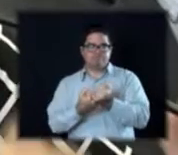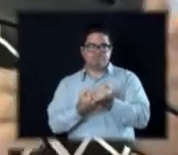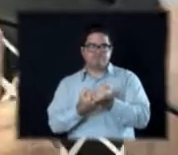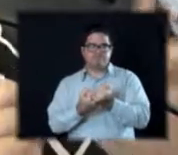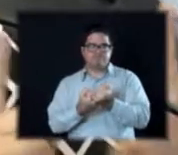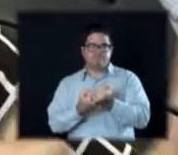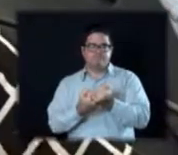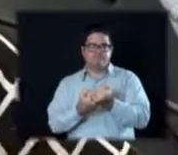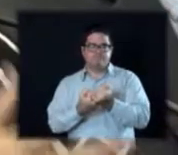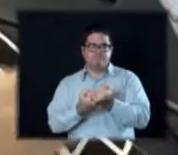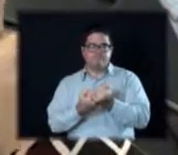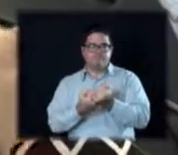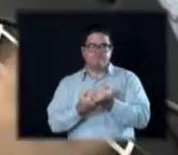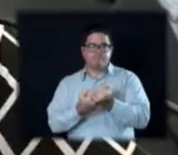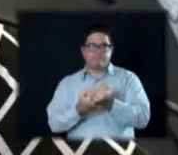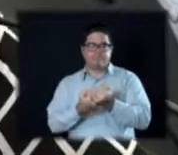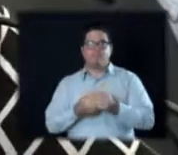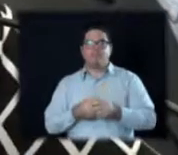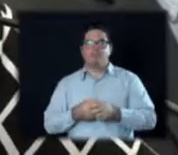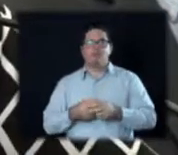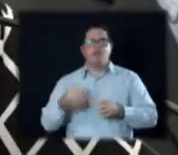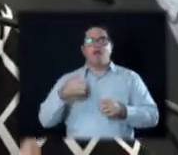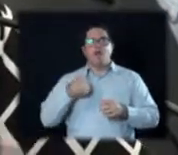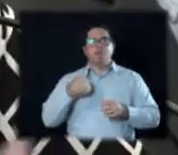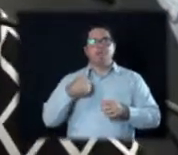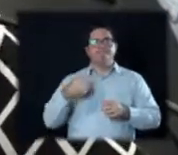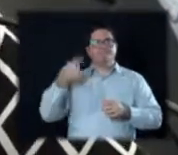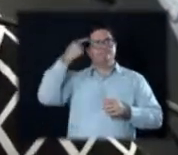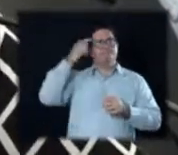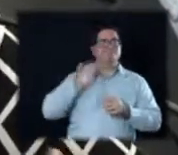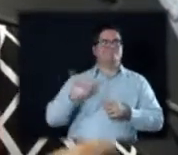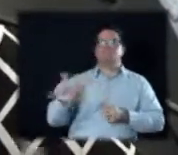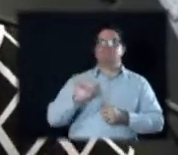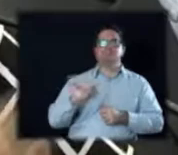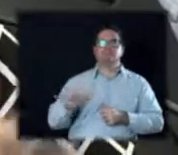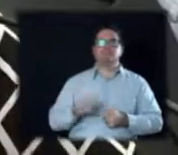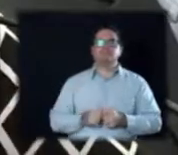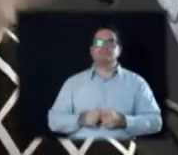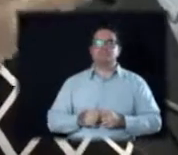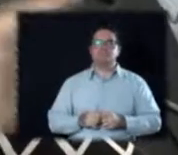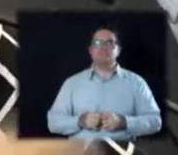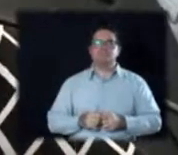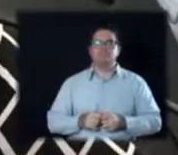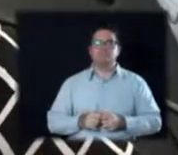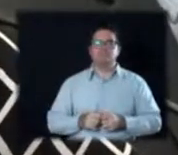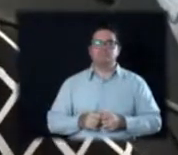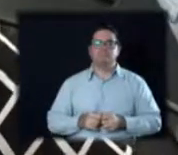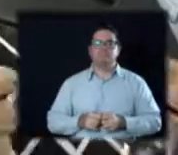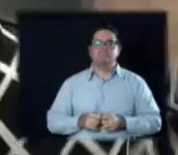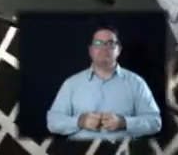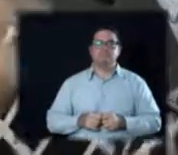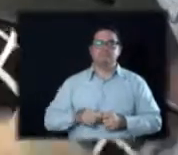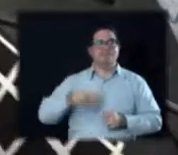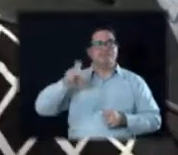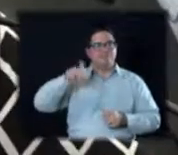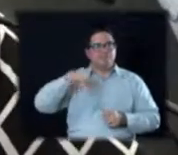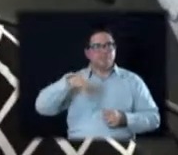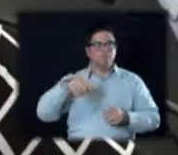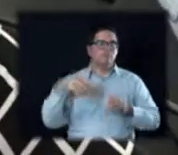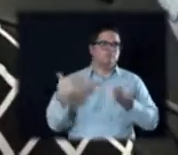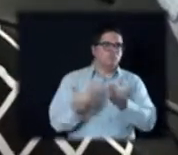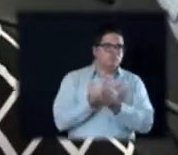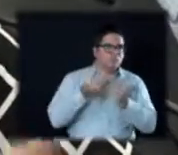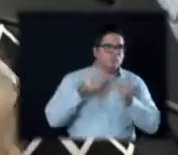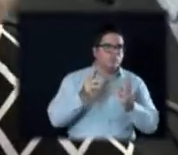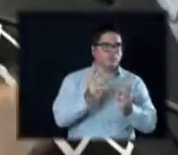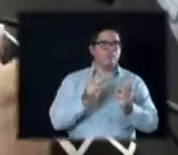letra actual y cambiarla por la del futuro emisor. Pero coincido con usted en que hemos encontrado